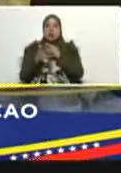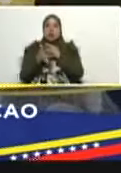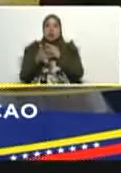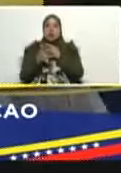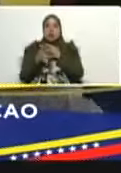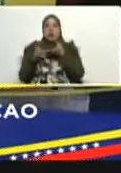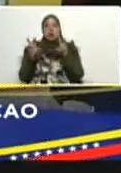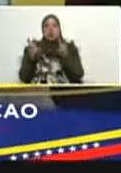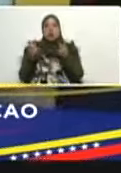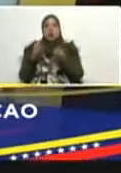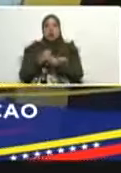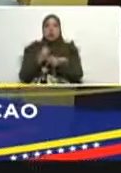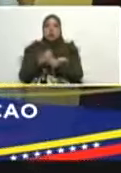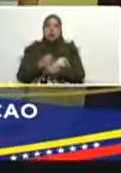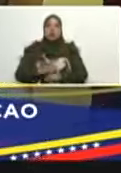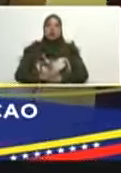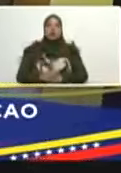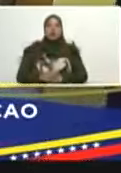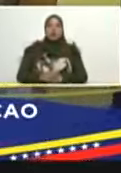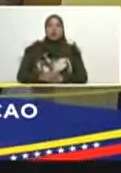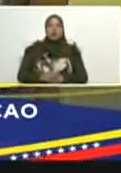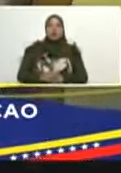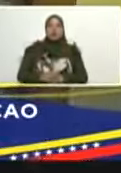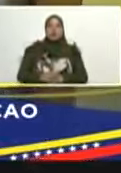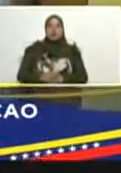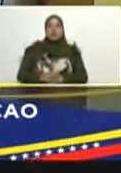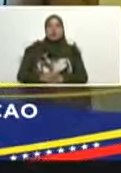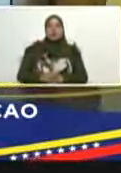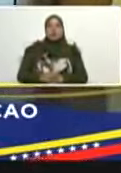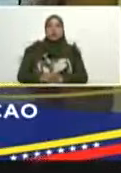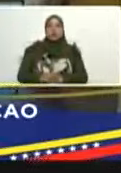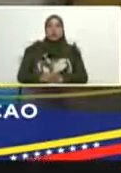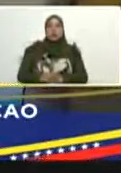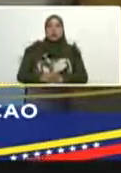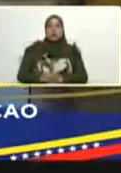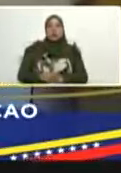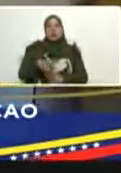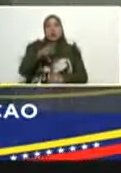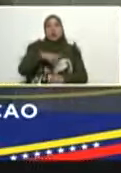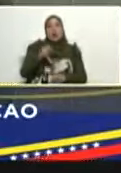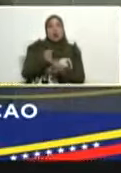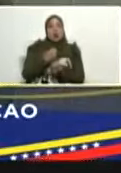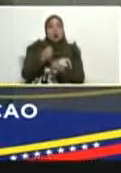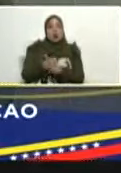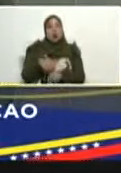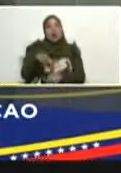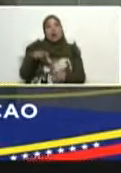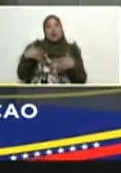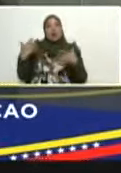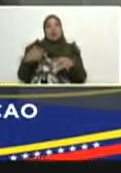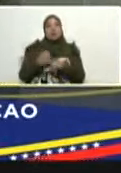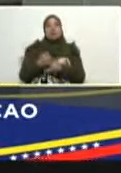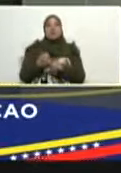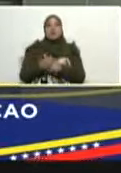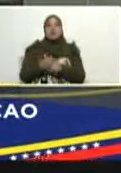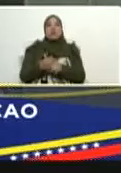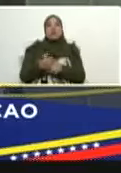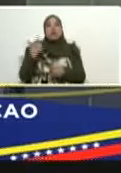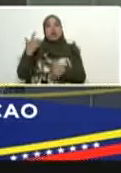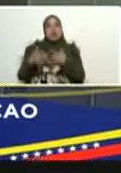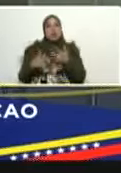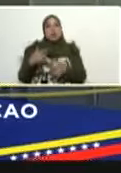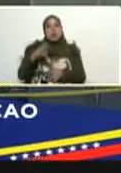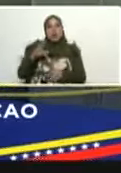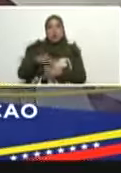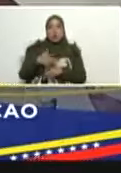y la innovación. Así es, señor presidente, nos encontramos en una gran jornada de mucha alegría, de mucho entusiasmo,